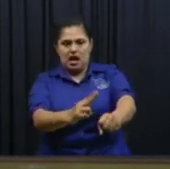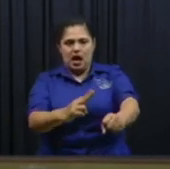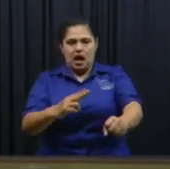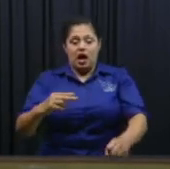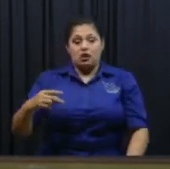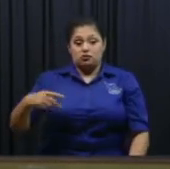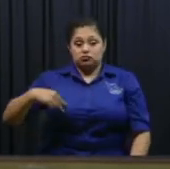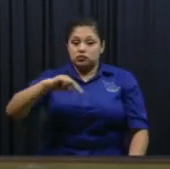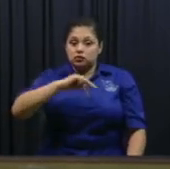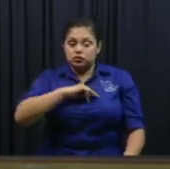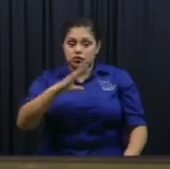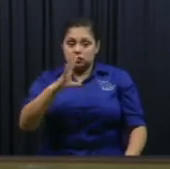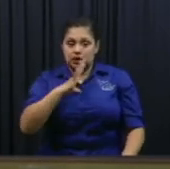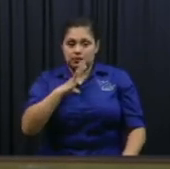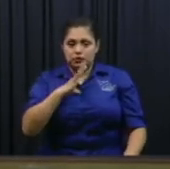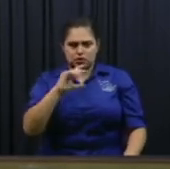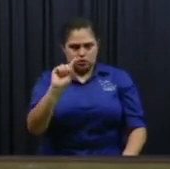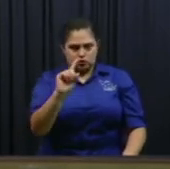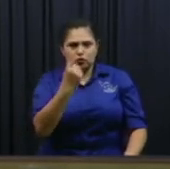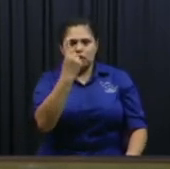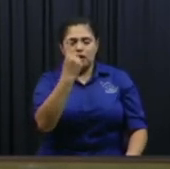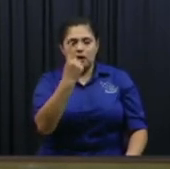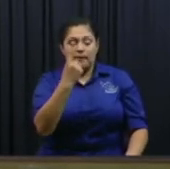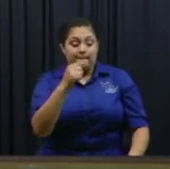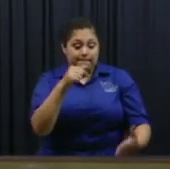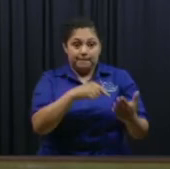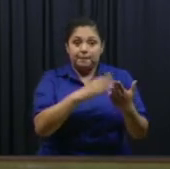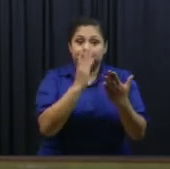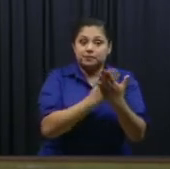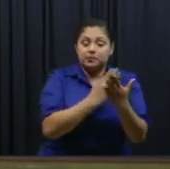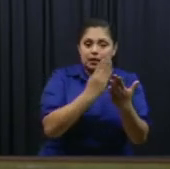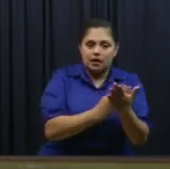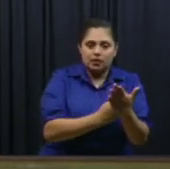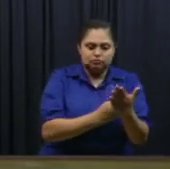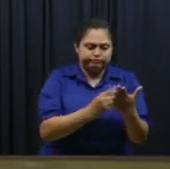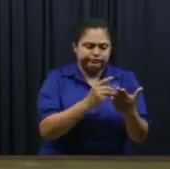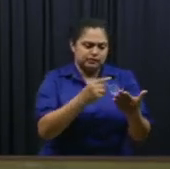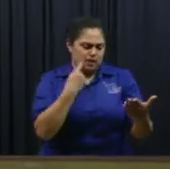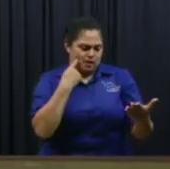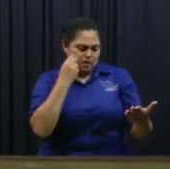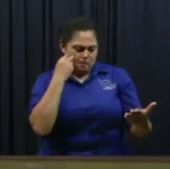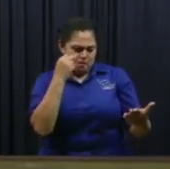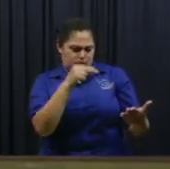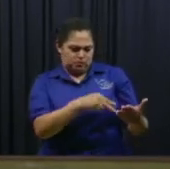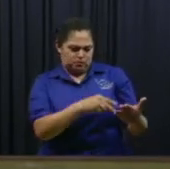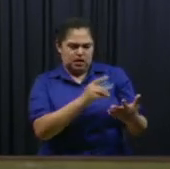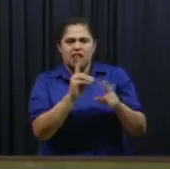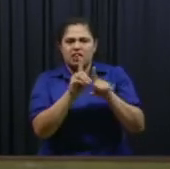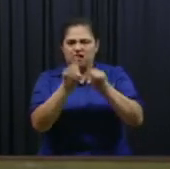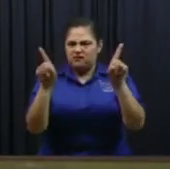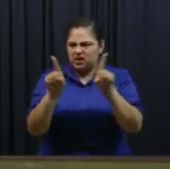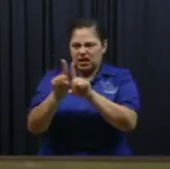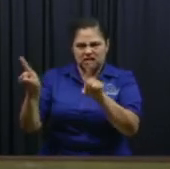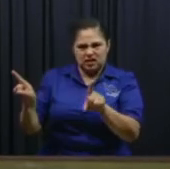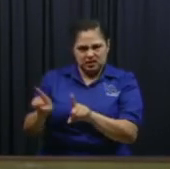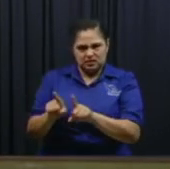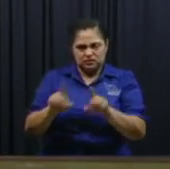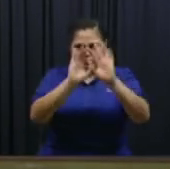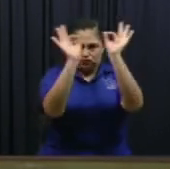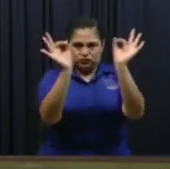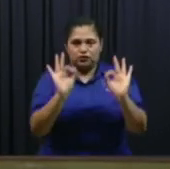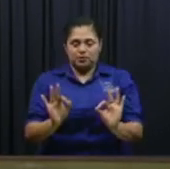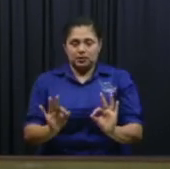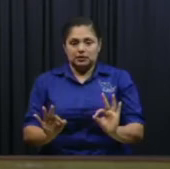nosotros tenemos que es una sola herencia pero que en la Biblia la podemos ir desglosando viendo la de diferentes ángulos y